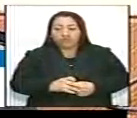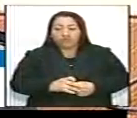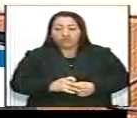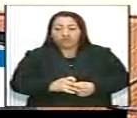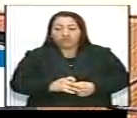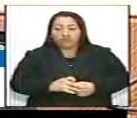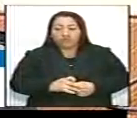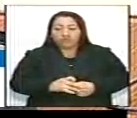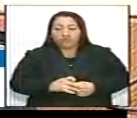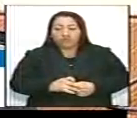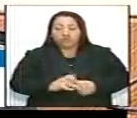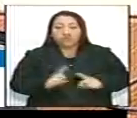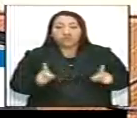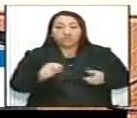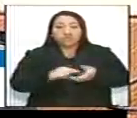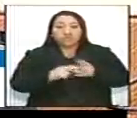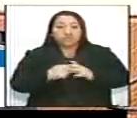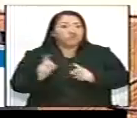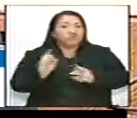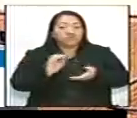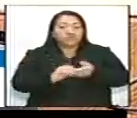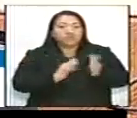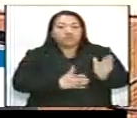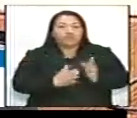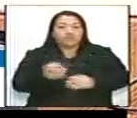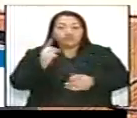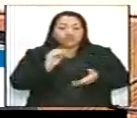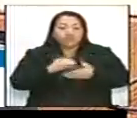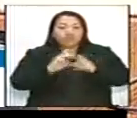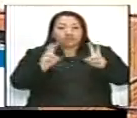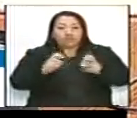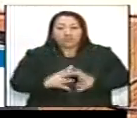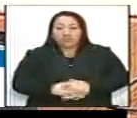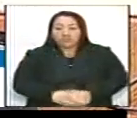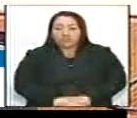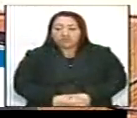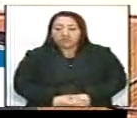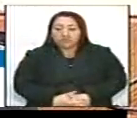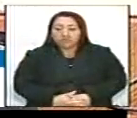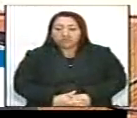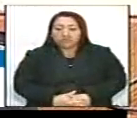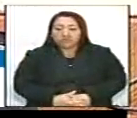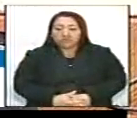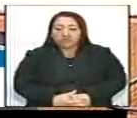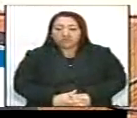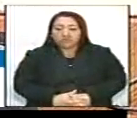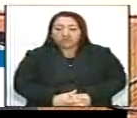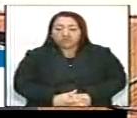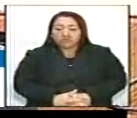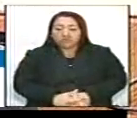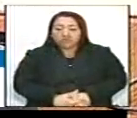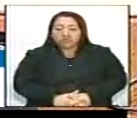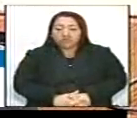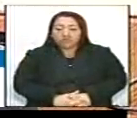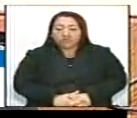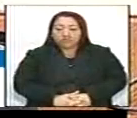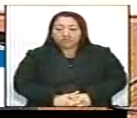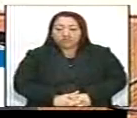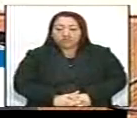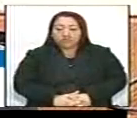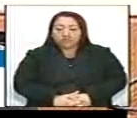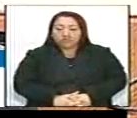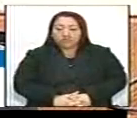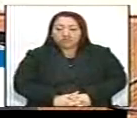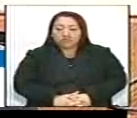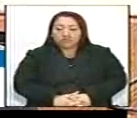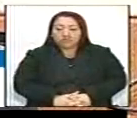que los establecimientos no han estado preparados para abordar el tema de la anemia. En ese contexto se